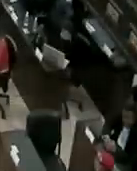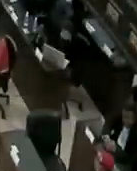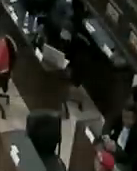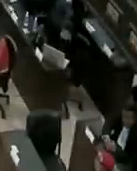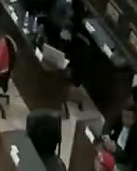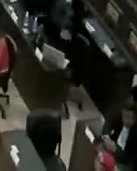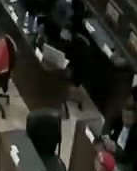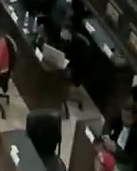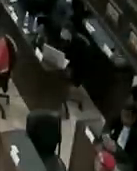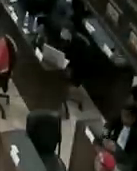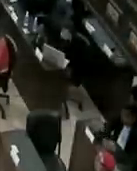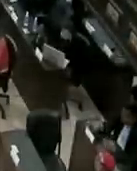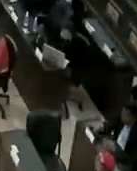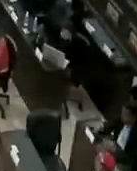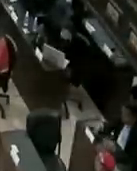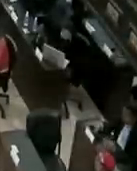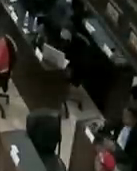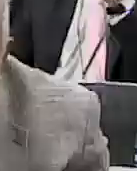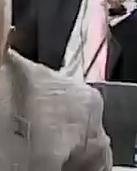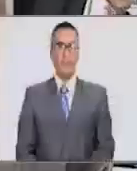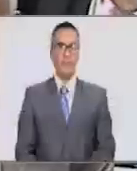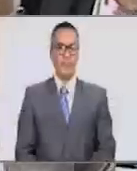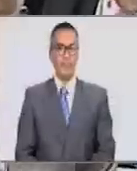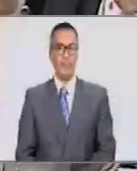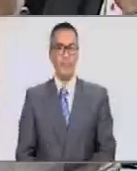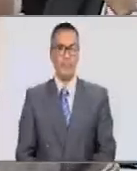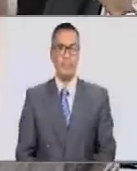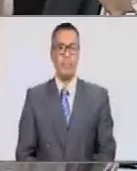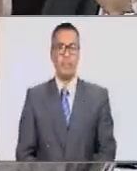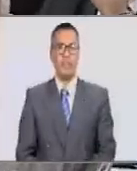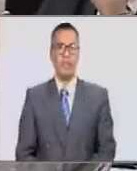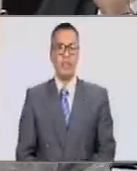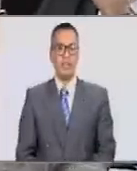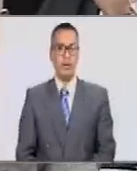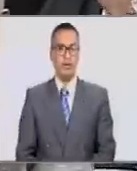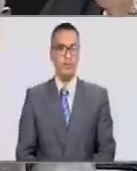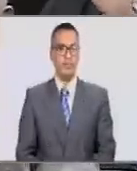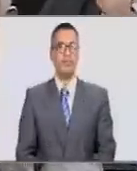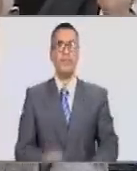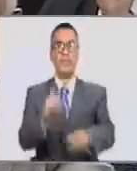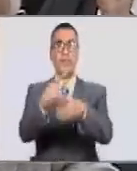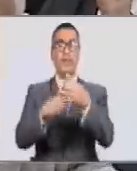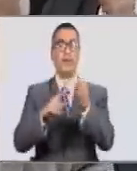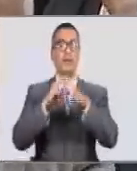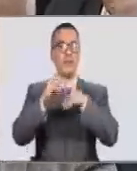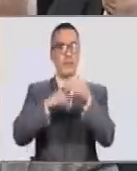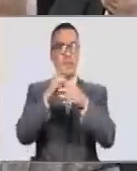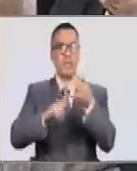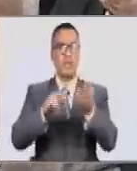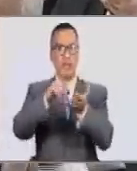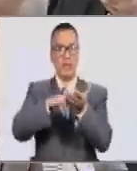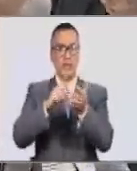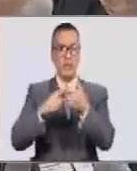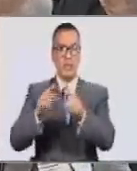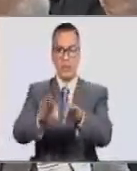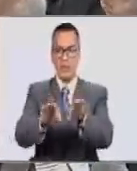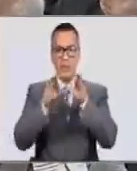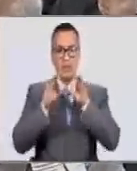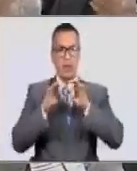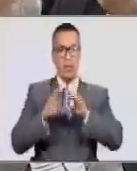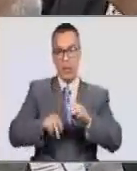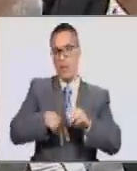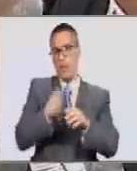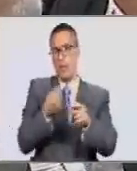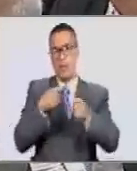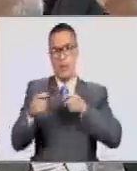Instrumentos normativos de carácter general que van a ser impugnados, como son ordenanzas y leyes estadales, no requiere que haya calificación del interesado. Puede